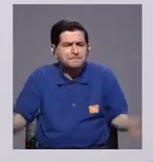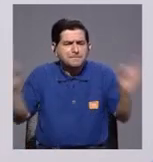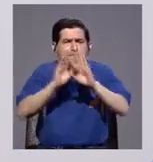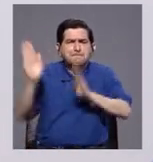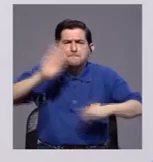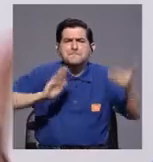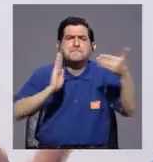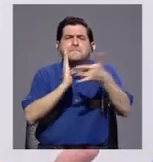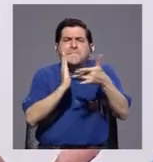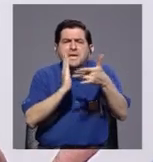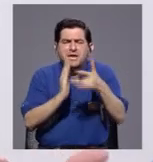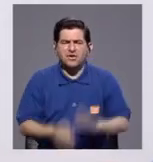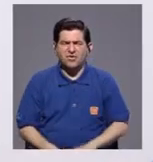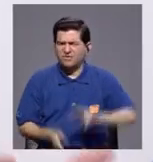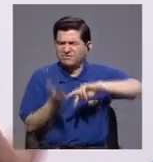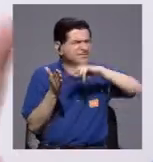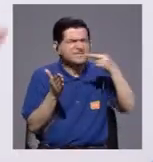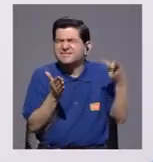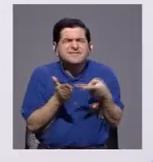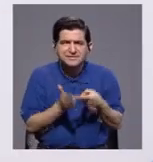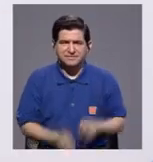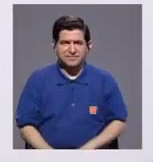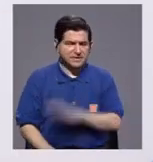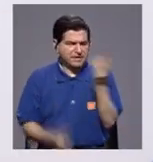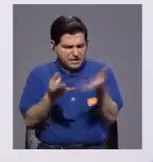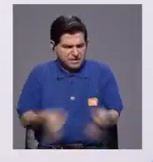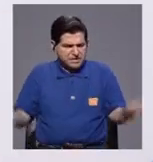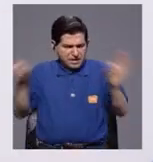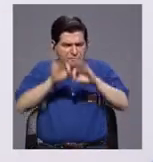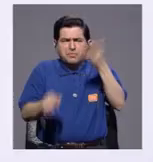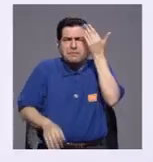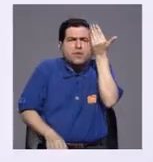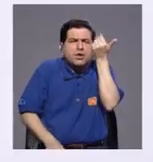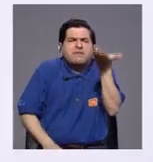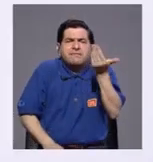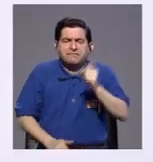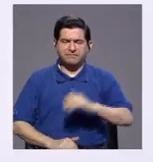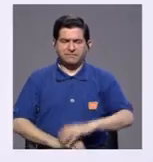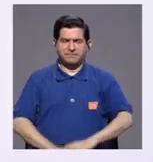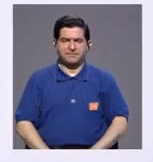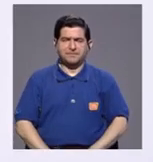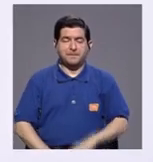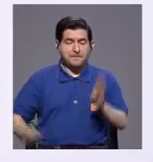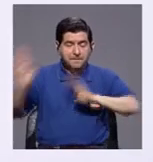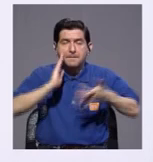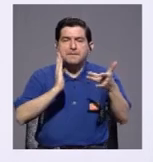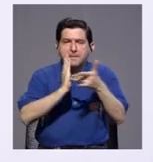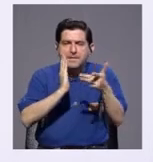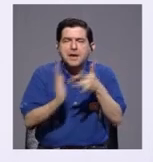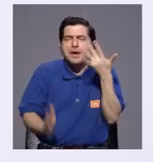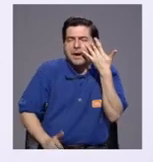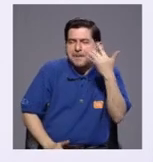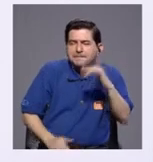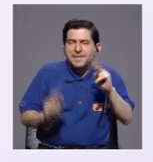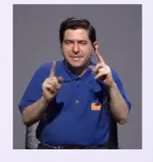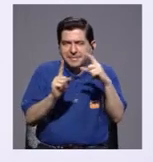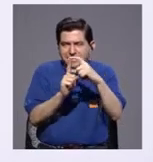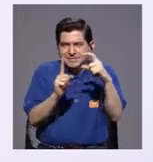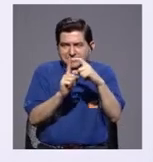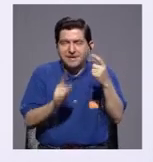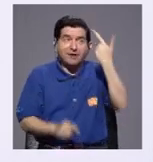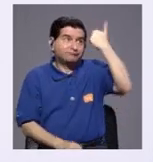de tecnología más bien definamos qué es biotecnología por qué es importante la biotecnología muy bien la biotecnología parecieron término